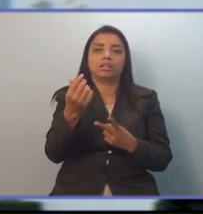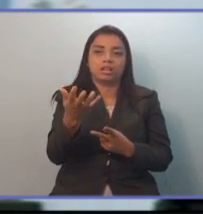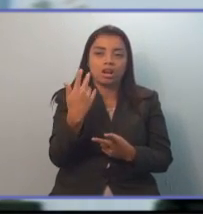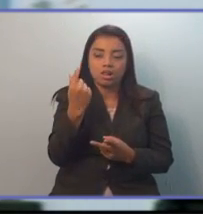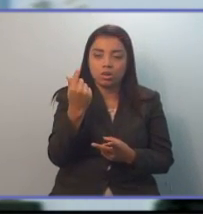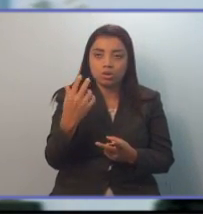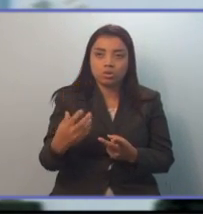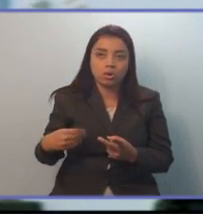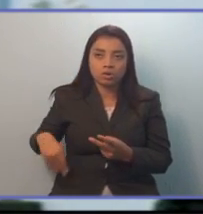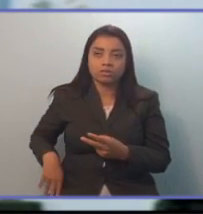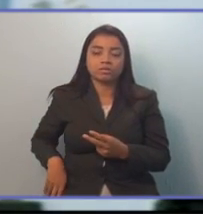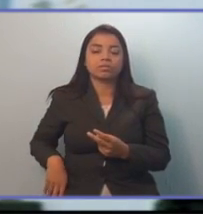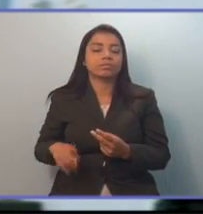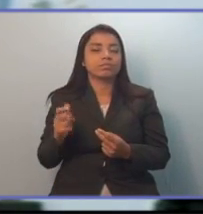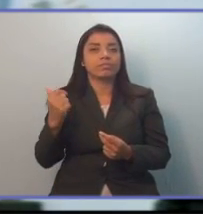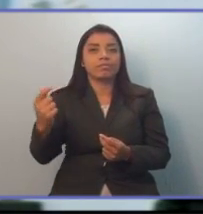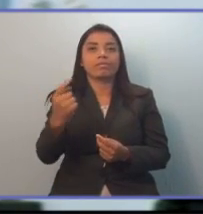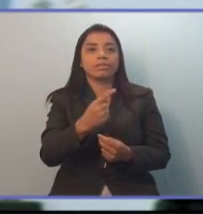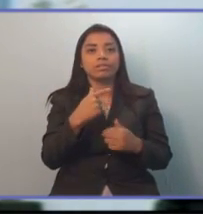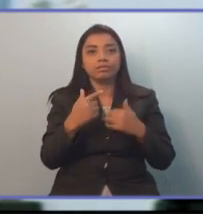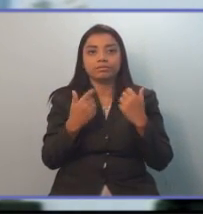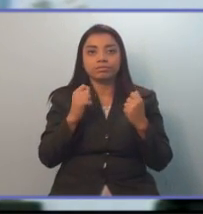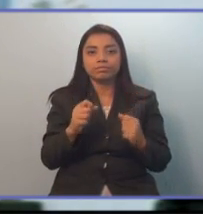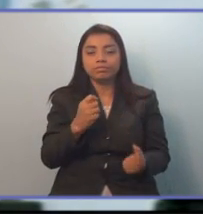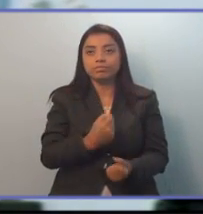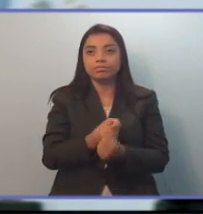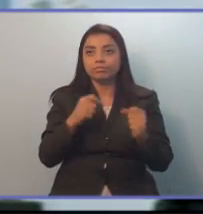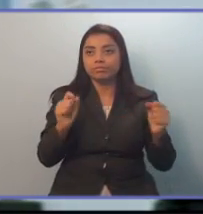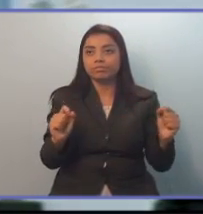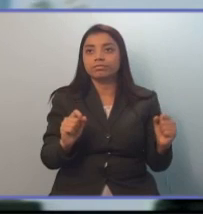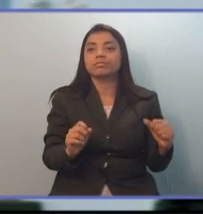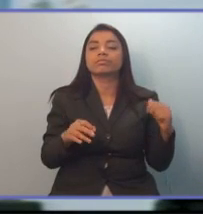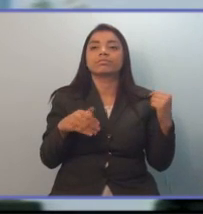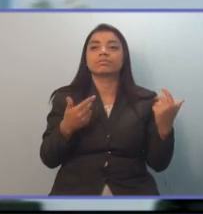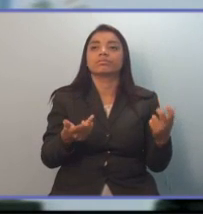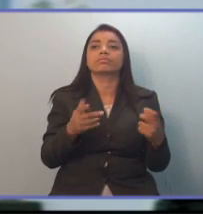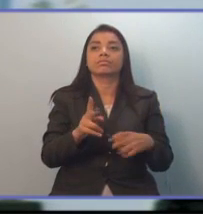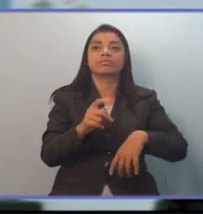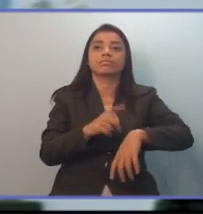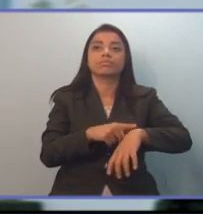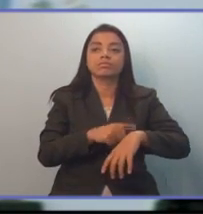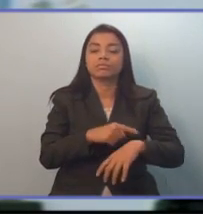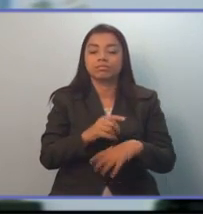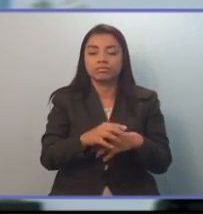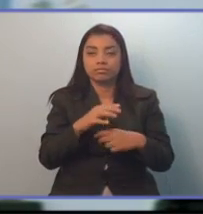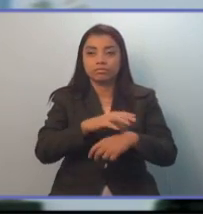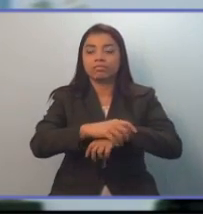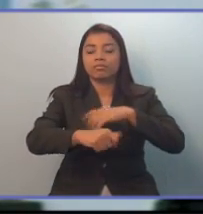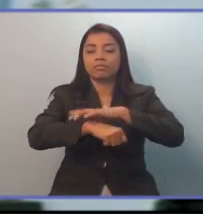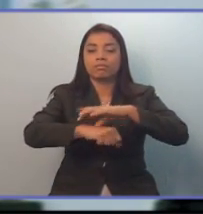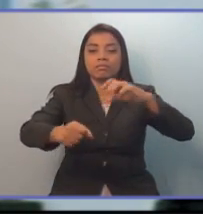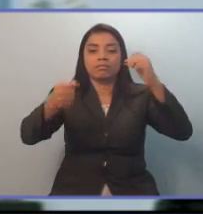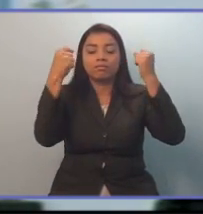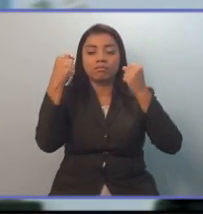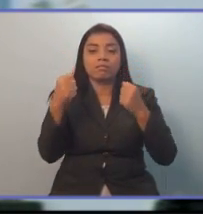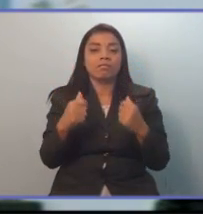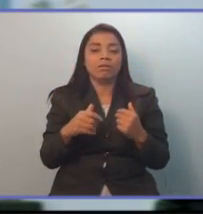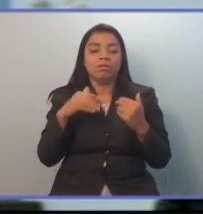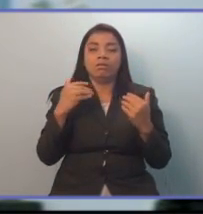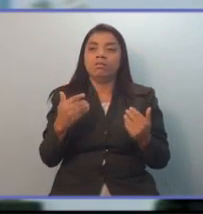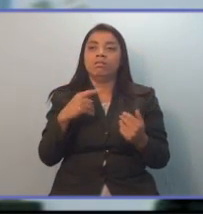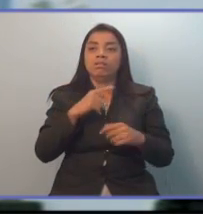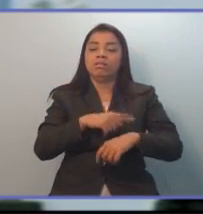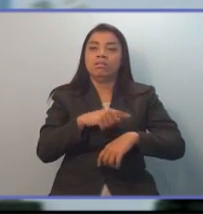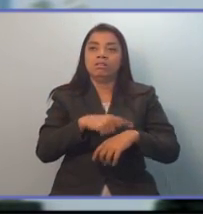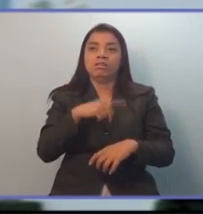y estas personas han sido puestas en libertad porque se ha excedido el plazo de la detención provisional. Es decir, que han